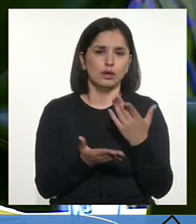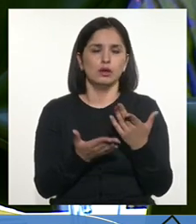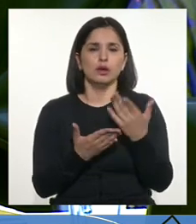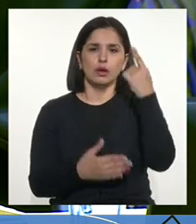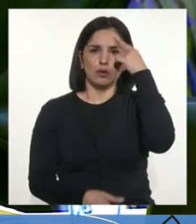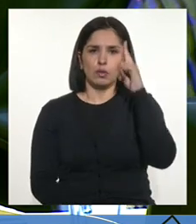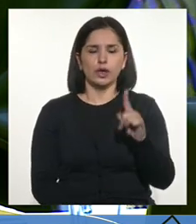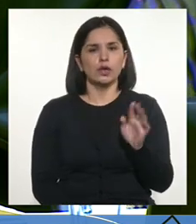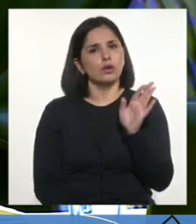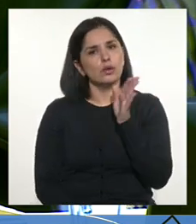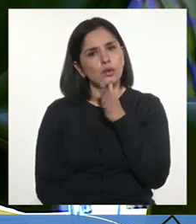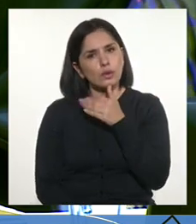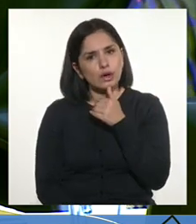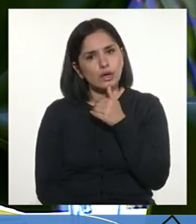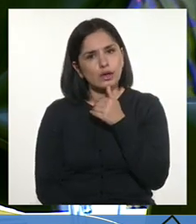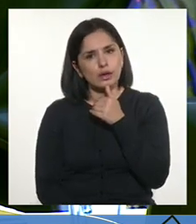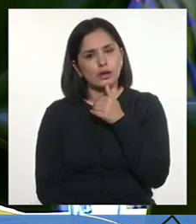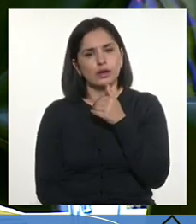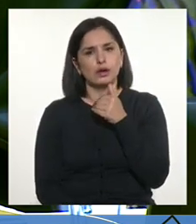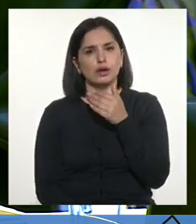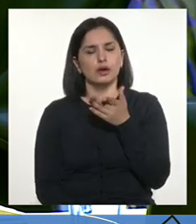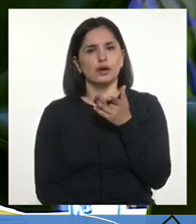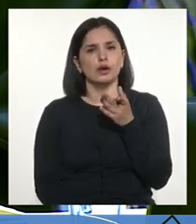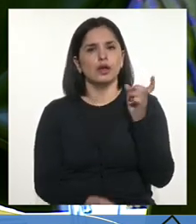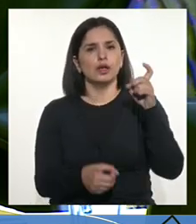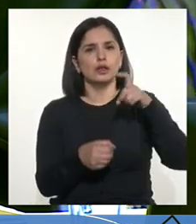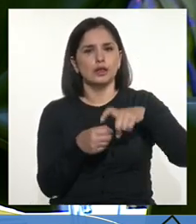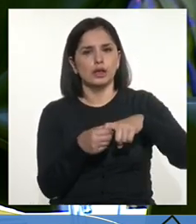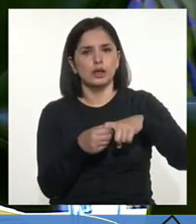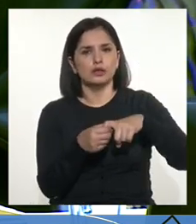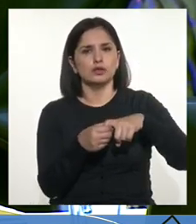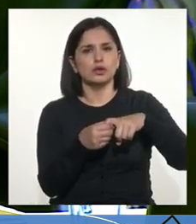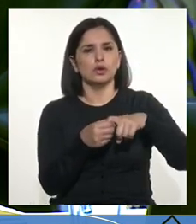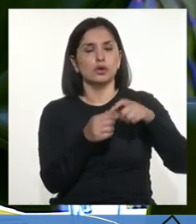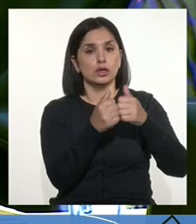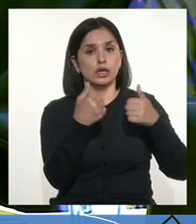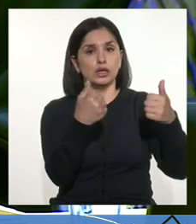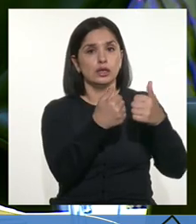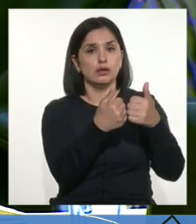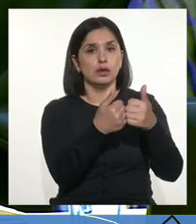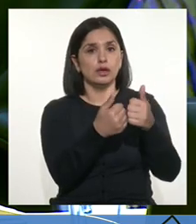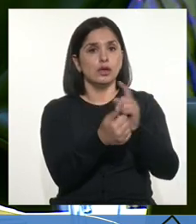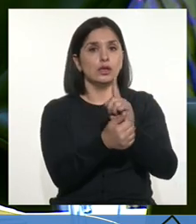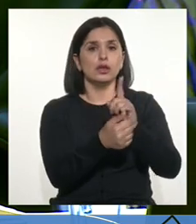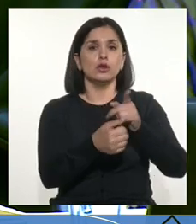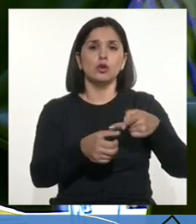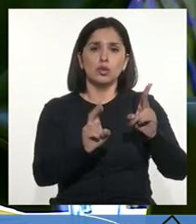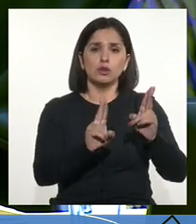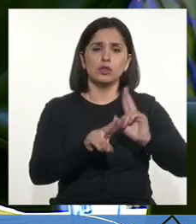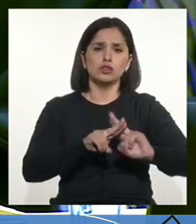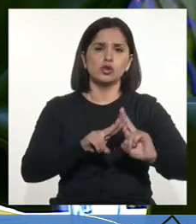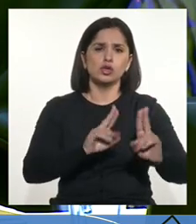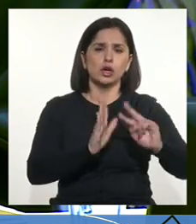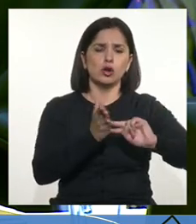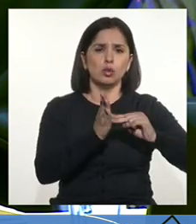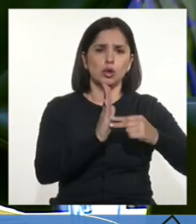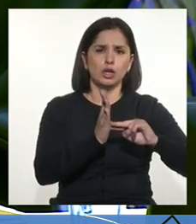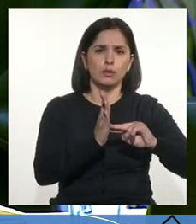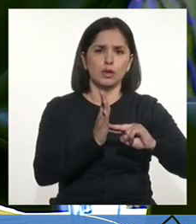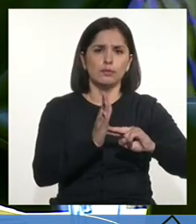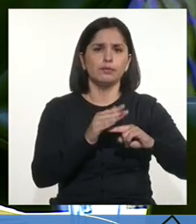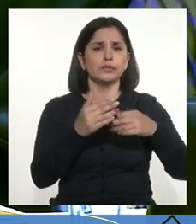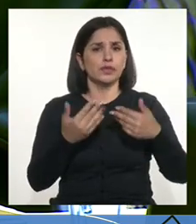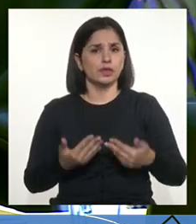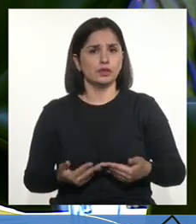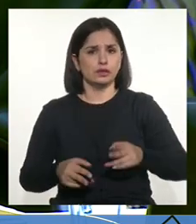sin pero sin composición que no permite resolver los problemas que tiene y se ha